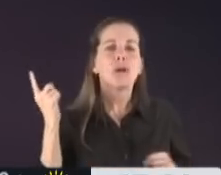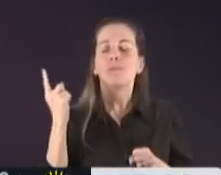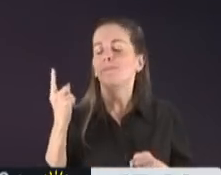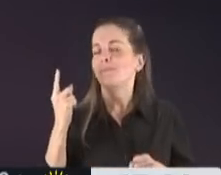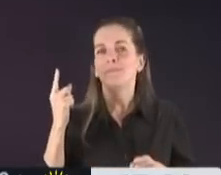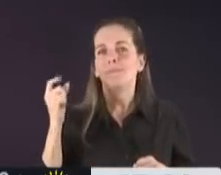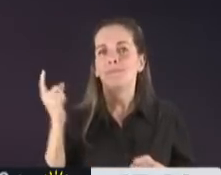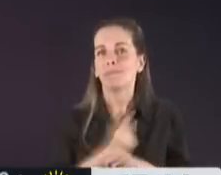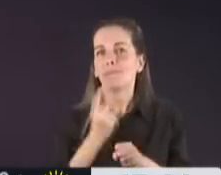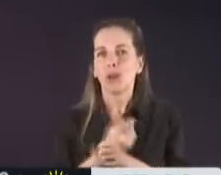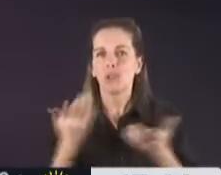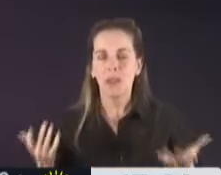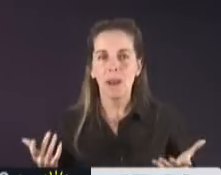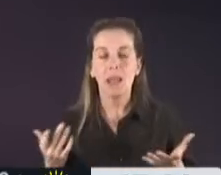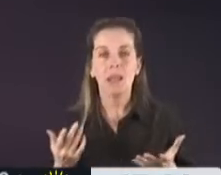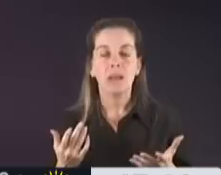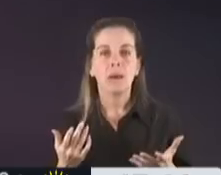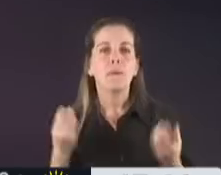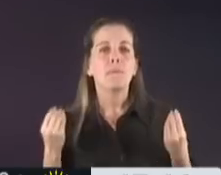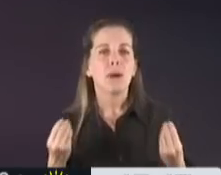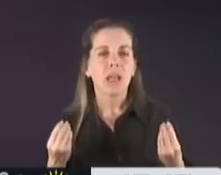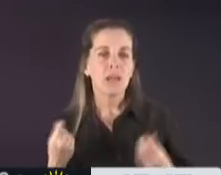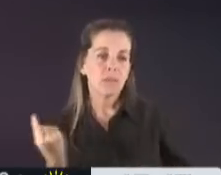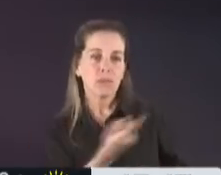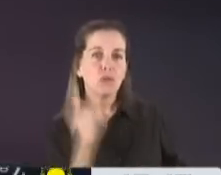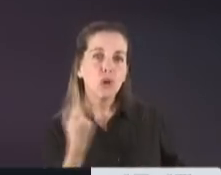que nosotros sentíamos que